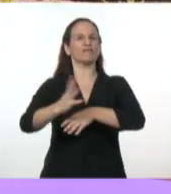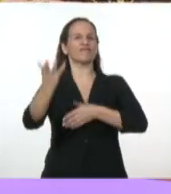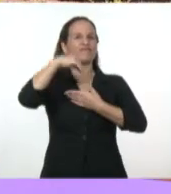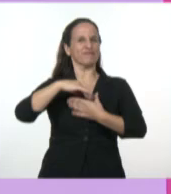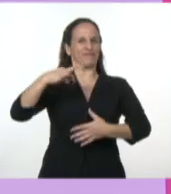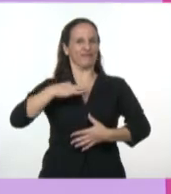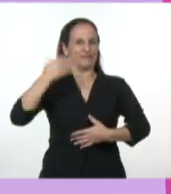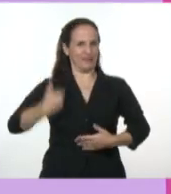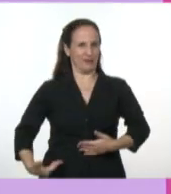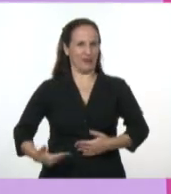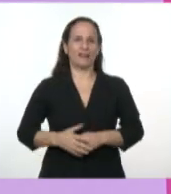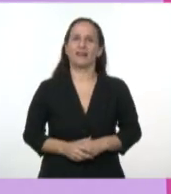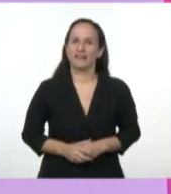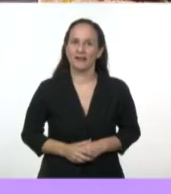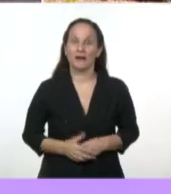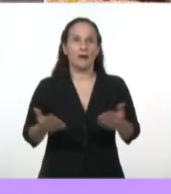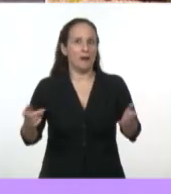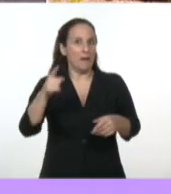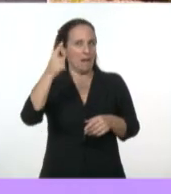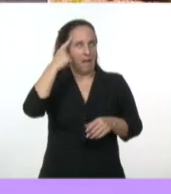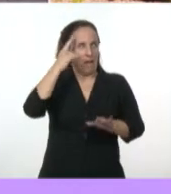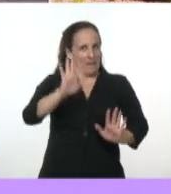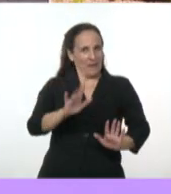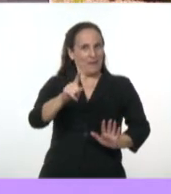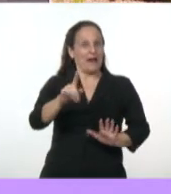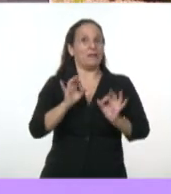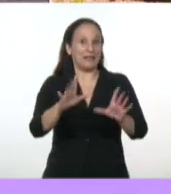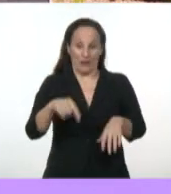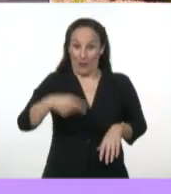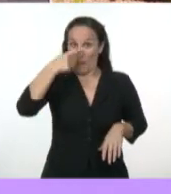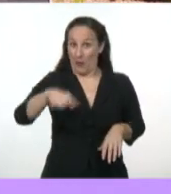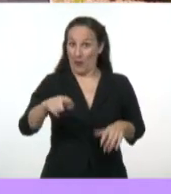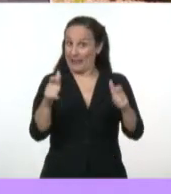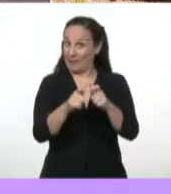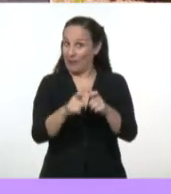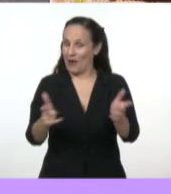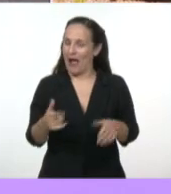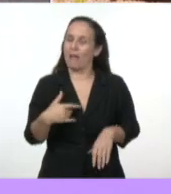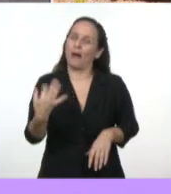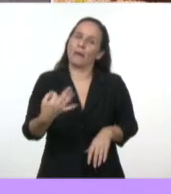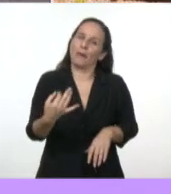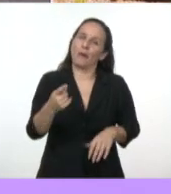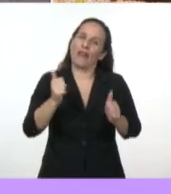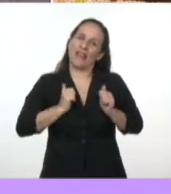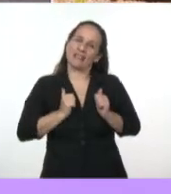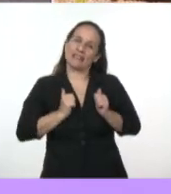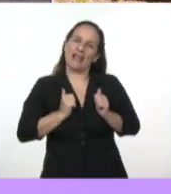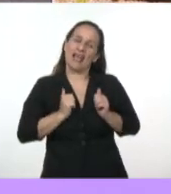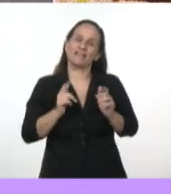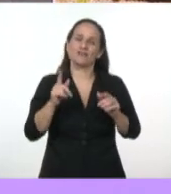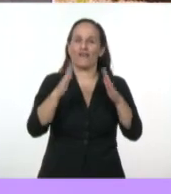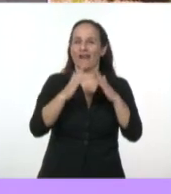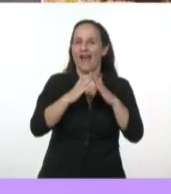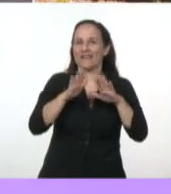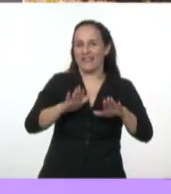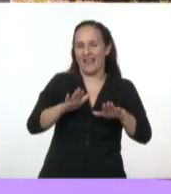estás preparando para las vacaciones de invierno mentalmente? Último programa antes de las vacaciones. Sí, la verdad es que viene bien un poquito de descanso, de casita.